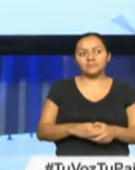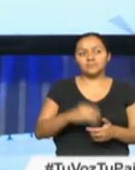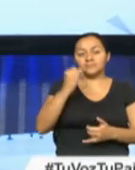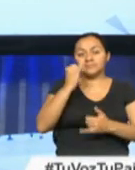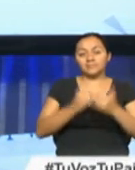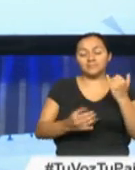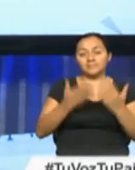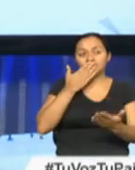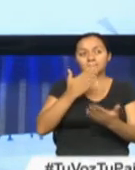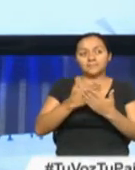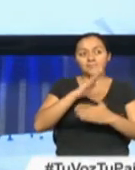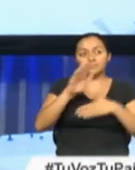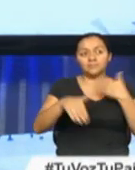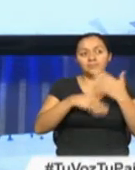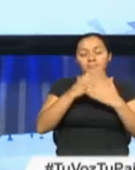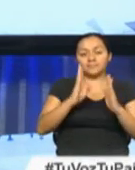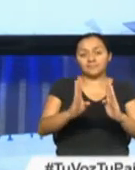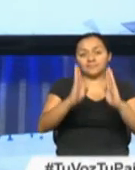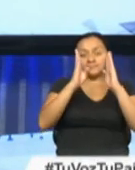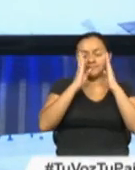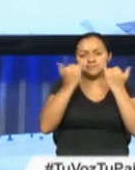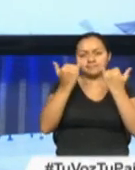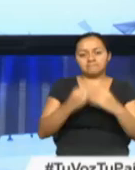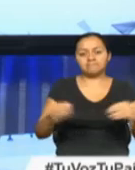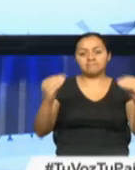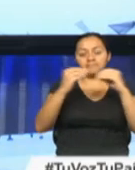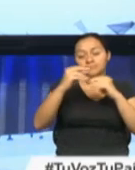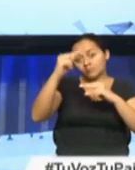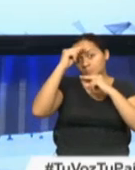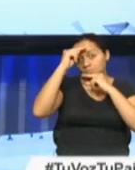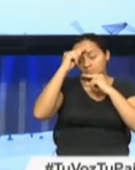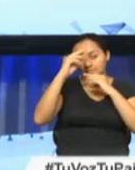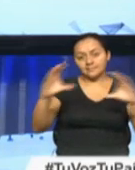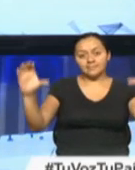Finalizamos, gracias por su sintonía. Actualizamos nuestra agenda